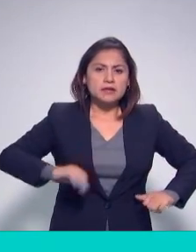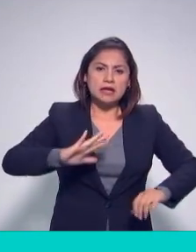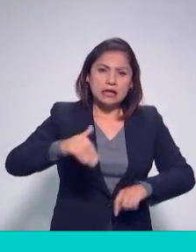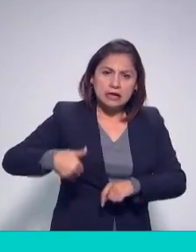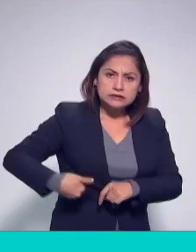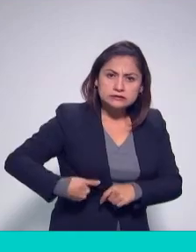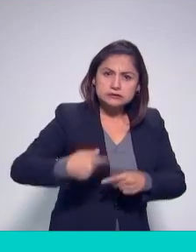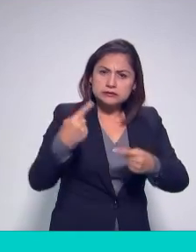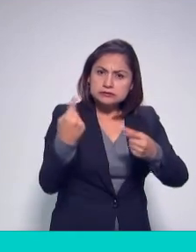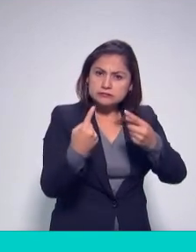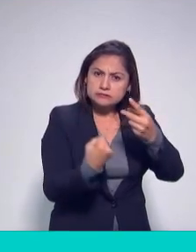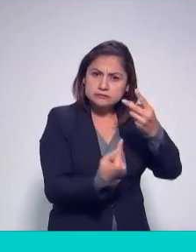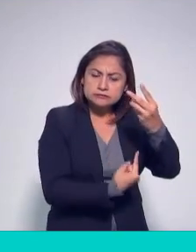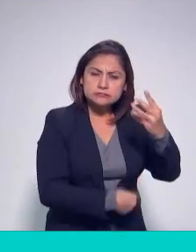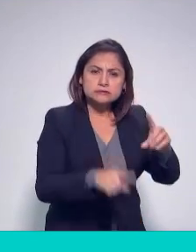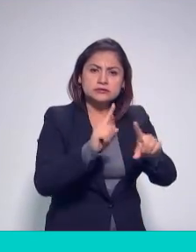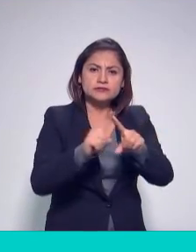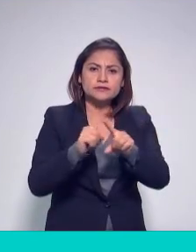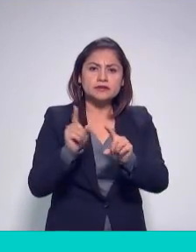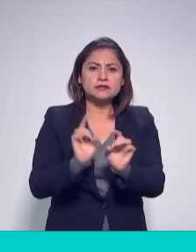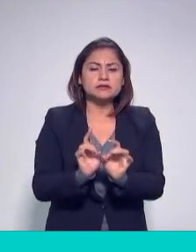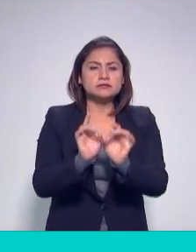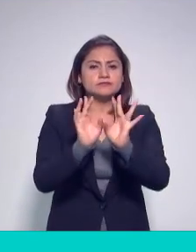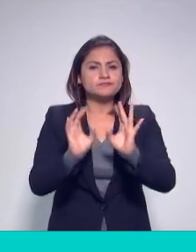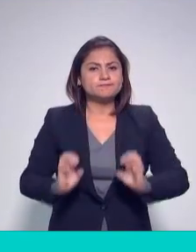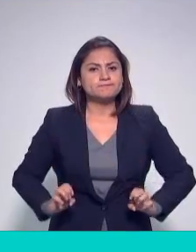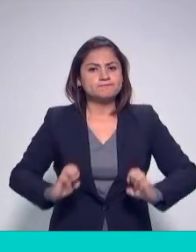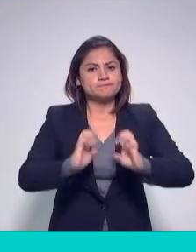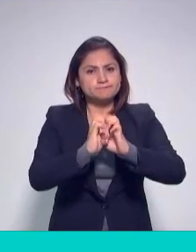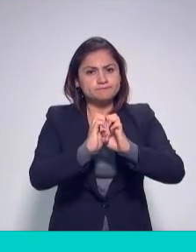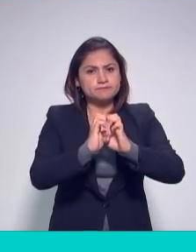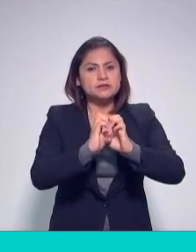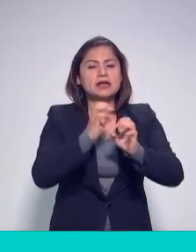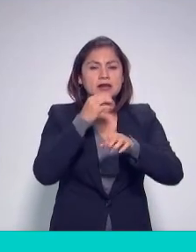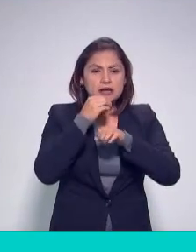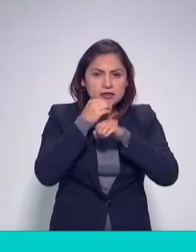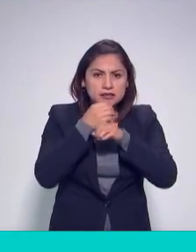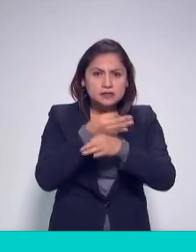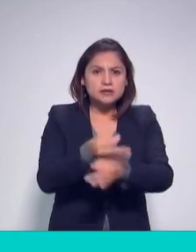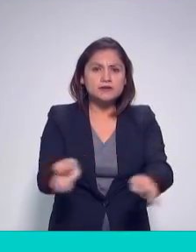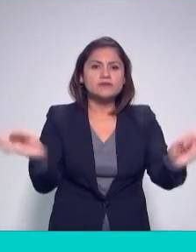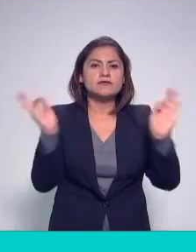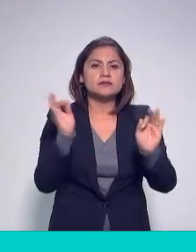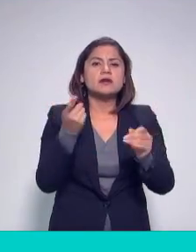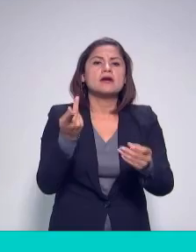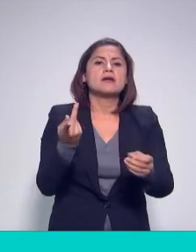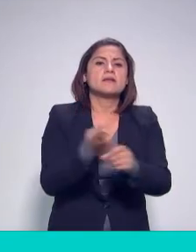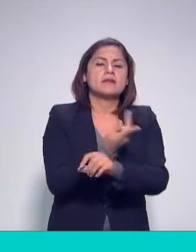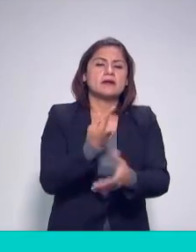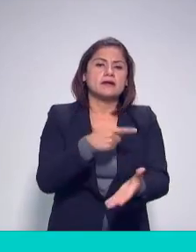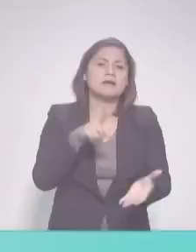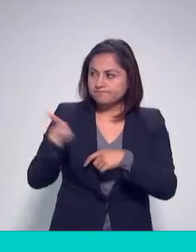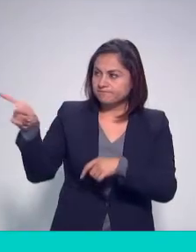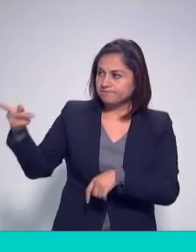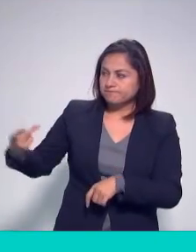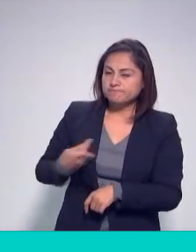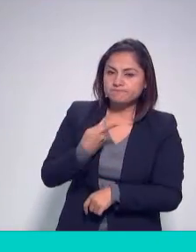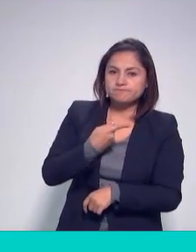activen un nivel de emergencia a través del Sistema de Información de Seguridad Industrial y Protección